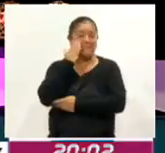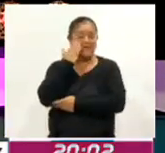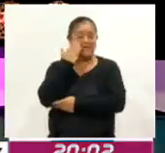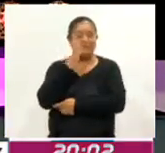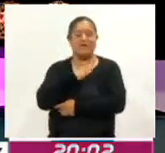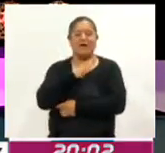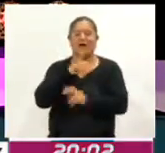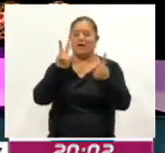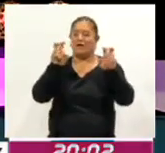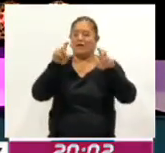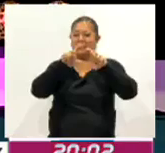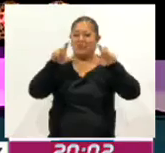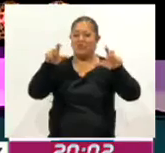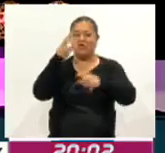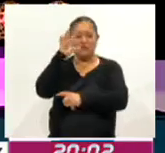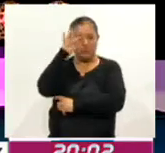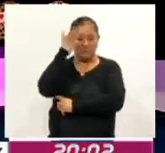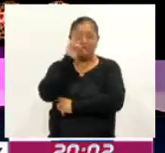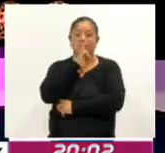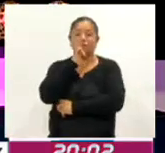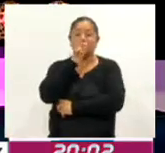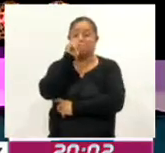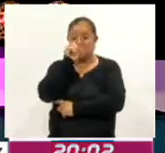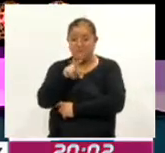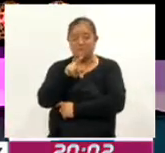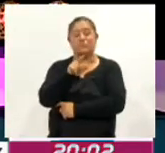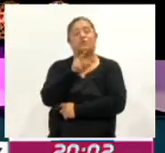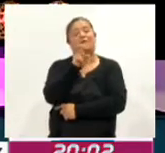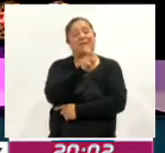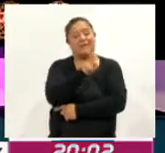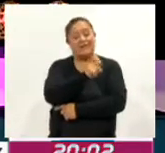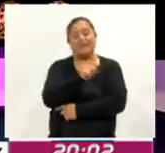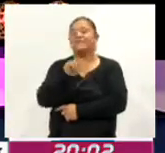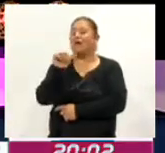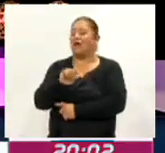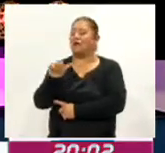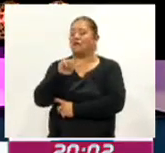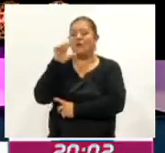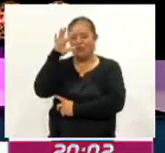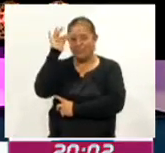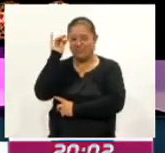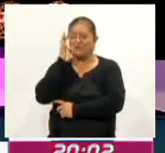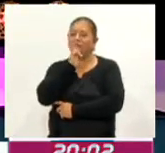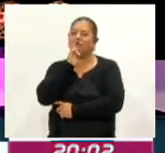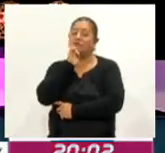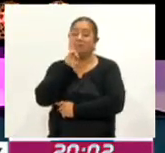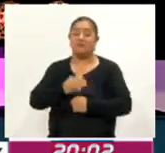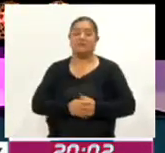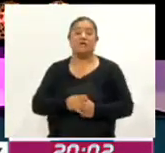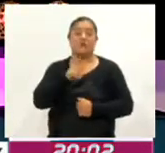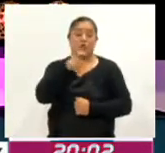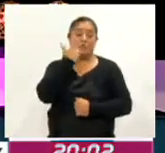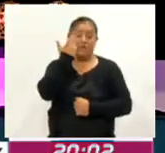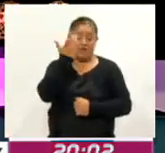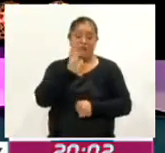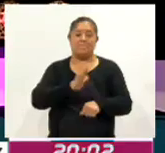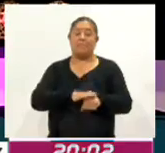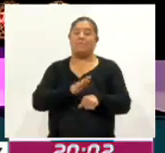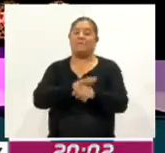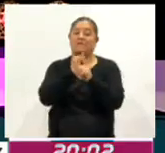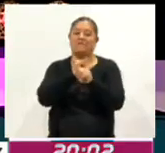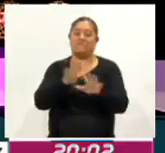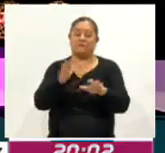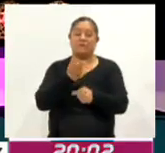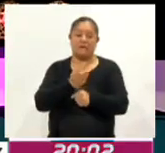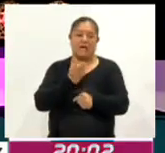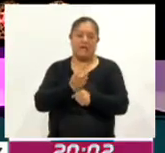Corasit Noticias, al igual que en la red X, usted nos encuentra como arroba Corasit Noticias. Si usted desea tener a la mano la información